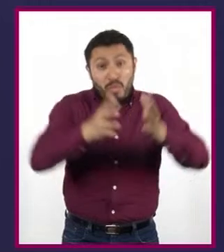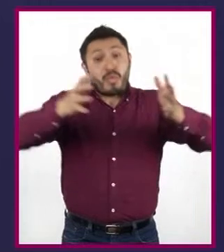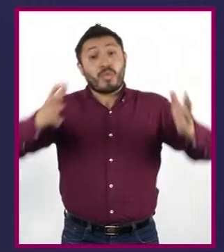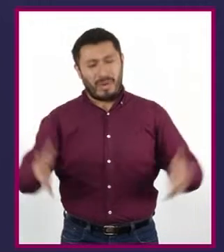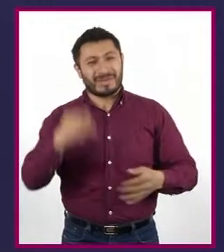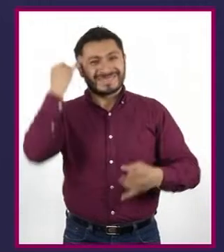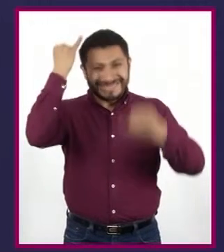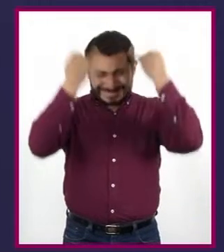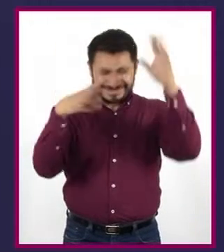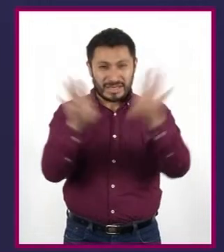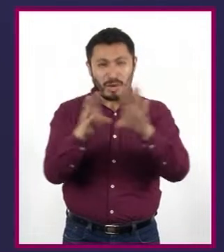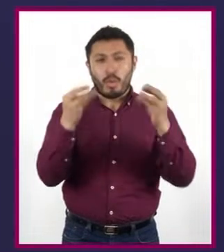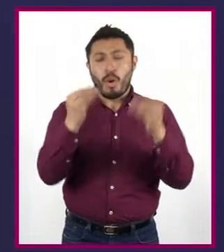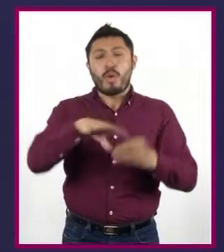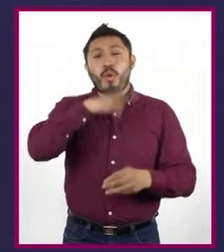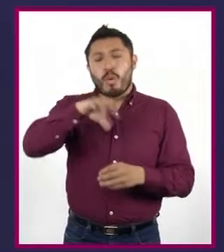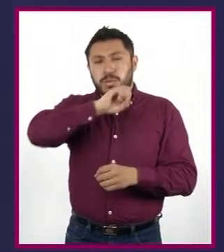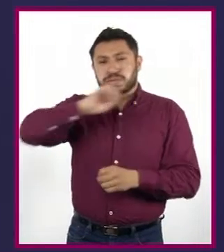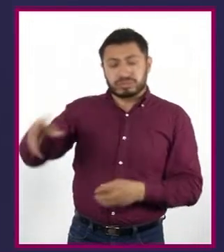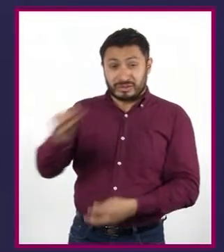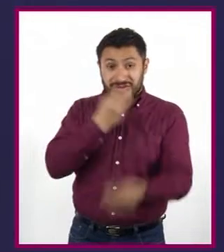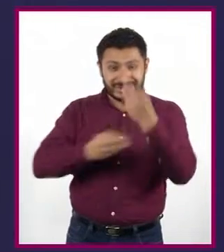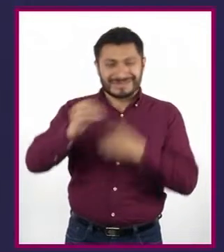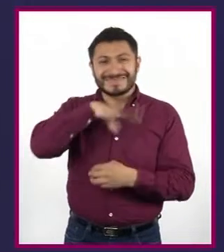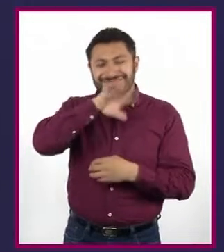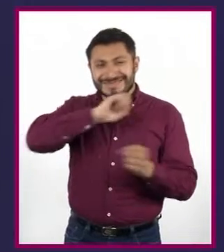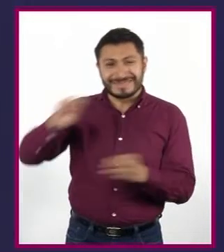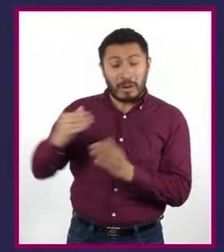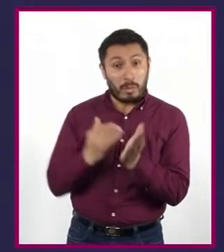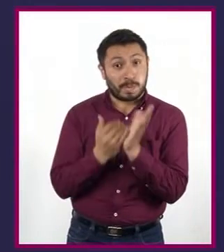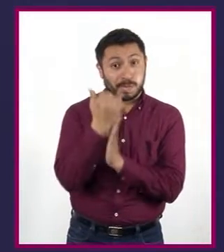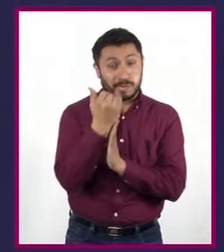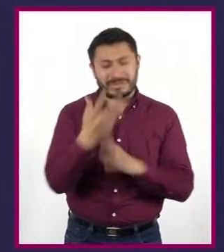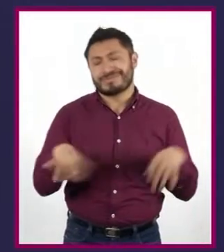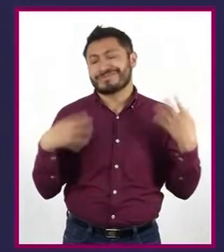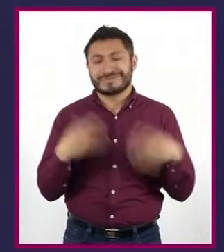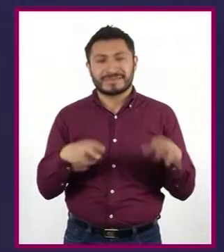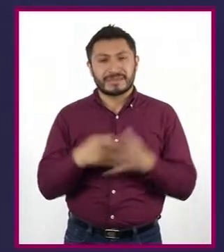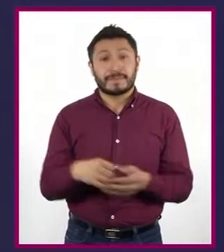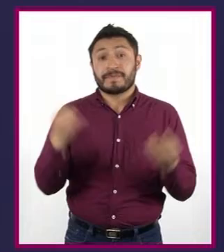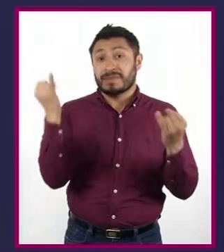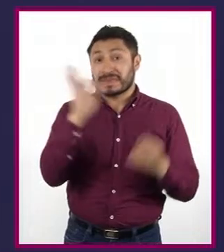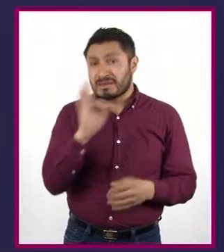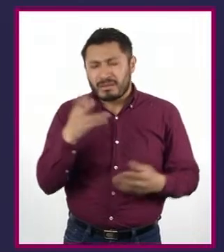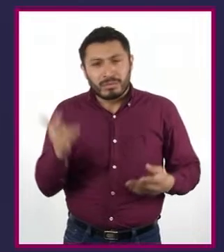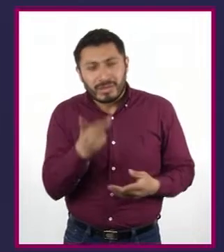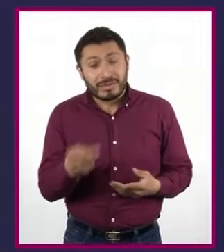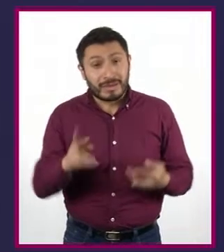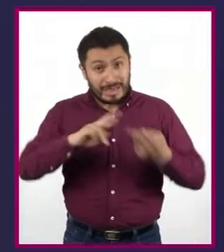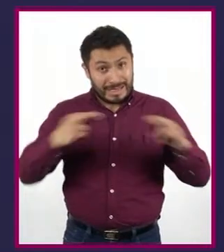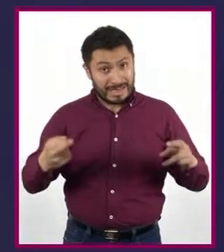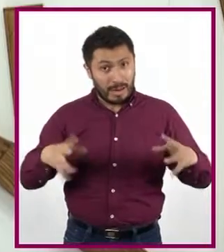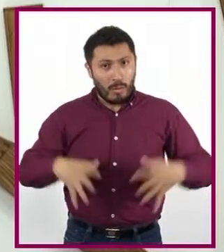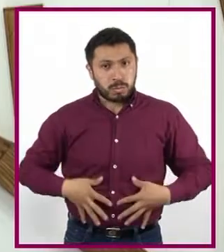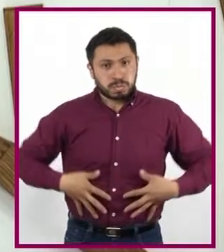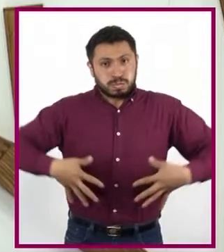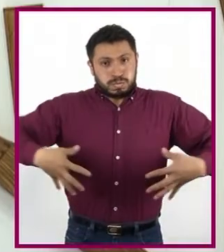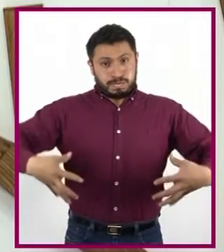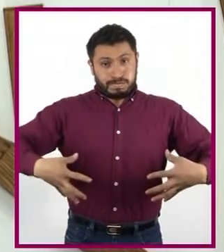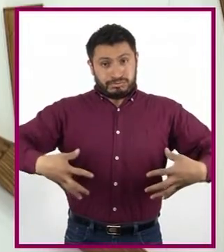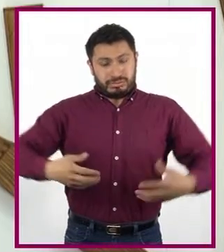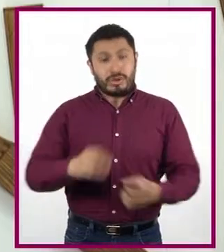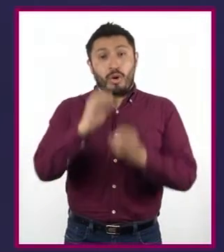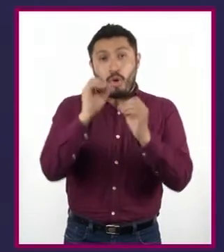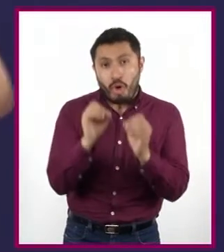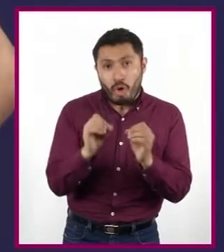se ha incrementado el desperdicio de alimentos? Vaya, ¿tendrá relación con la obesidad?